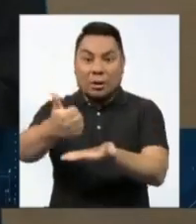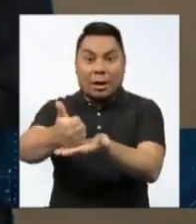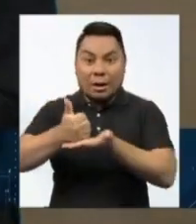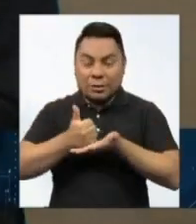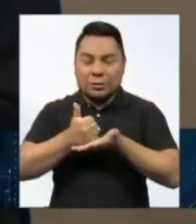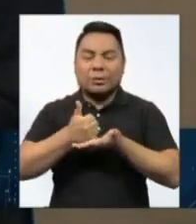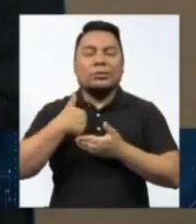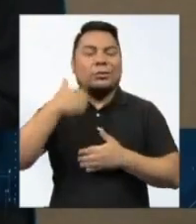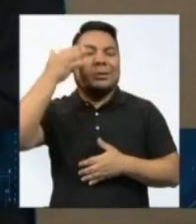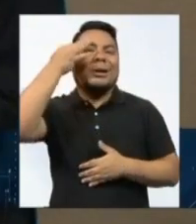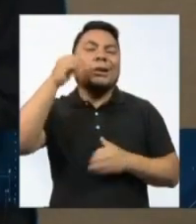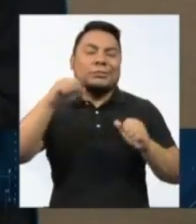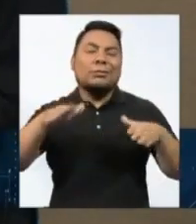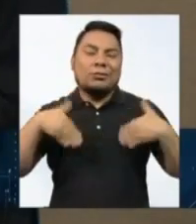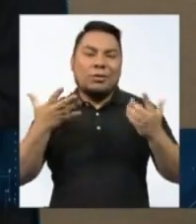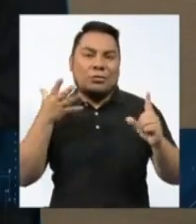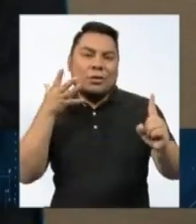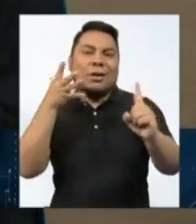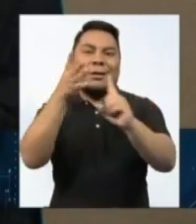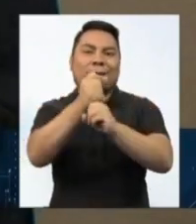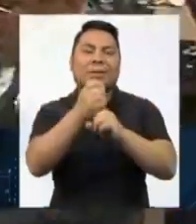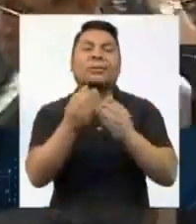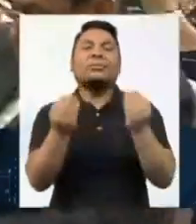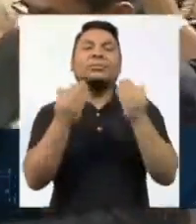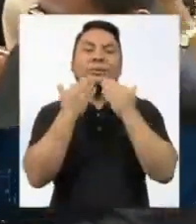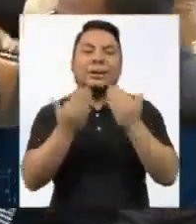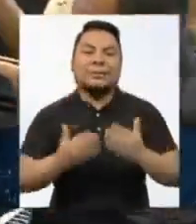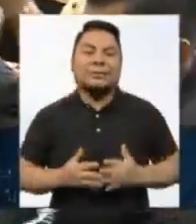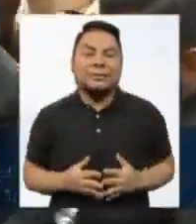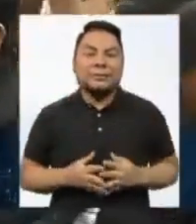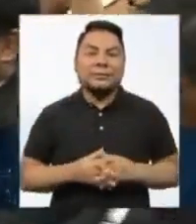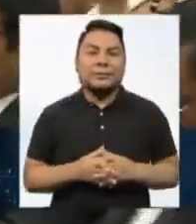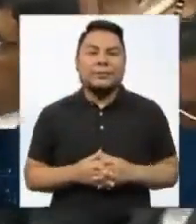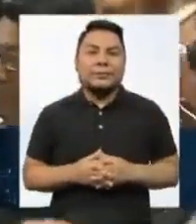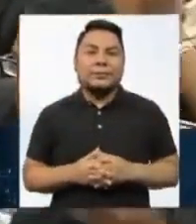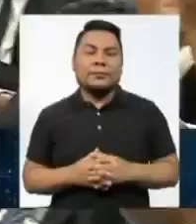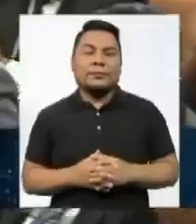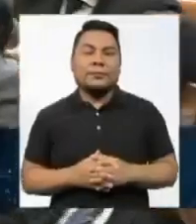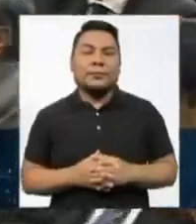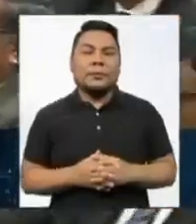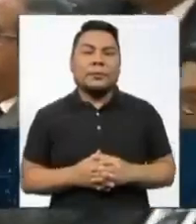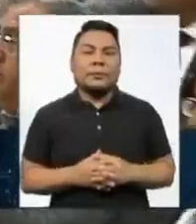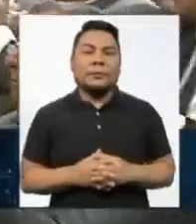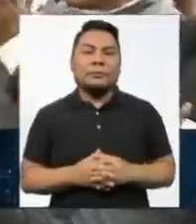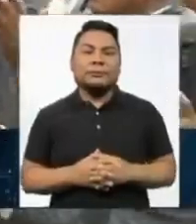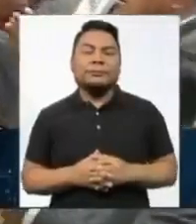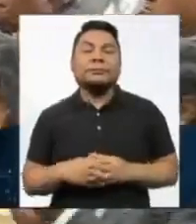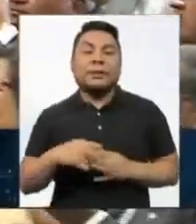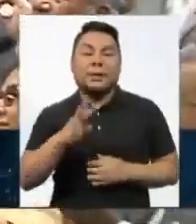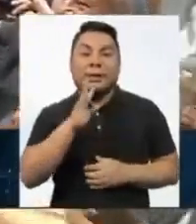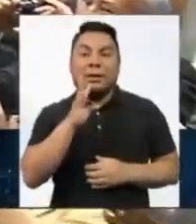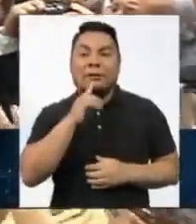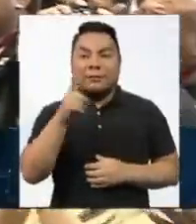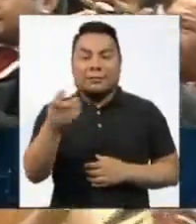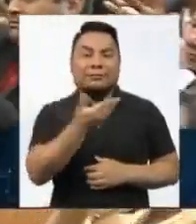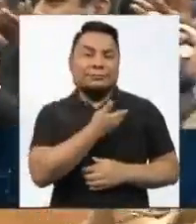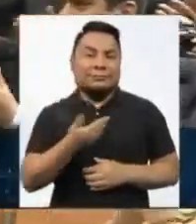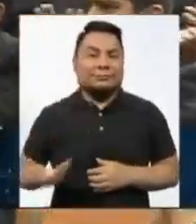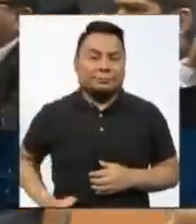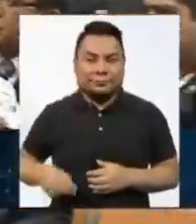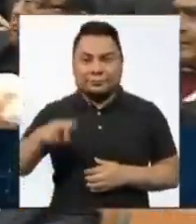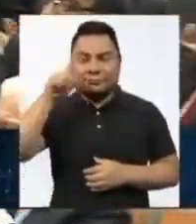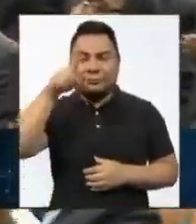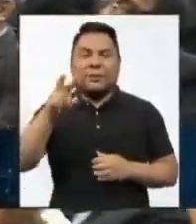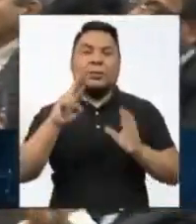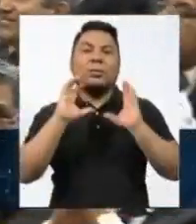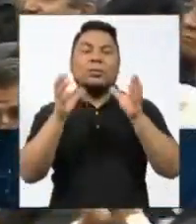estoy convencido que lo vamos a lograr. Muchas gracias. Ha sido el discurso del presidente de la República, Martín Vizcarra, en esta ceremonia